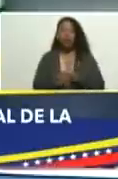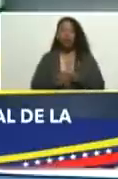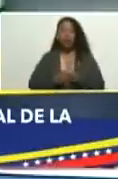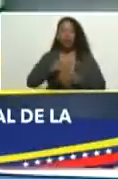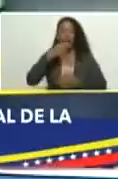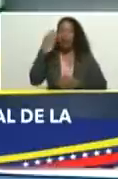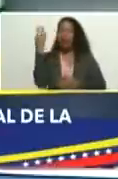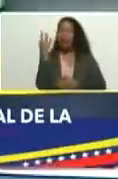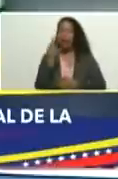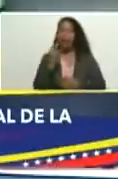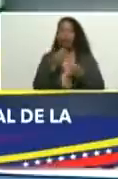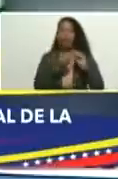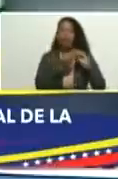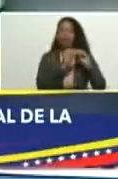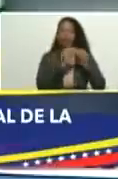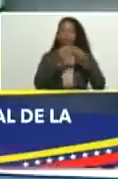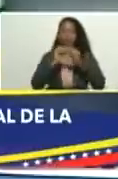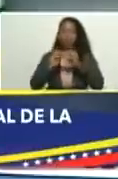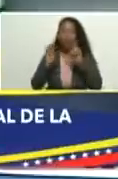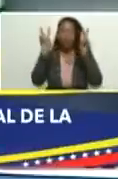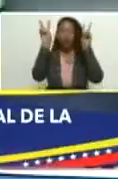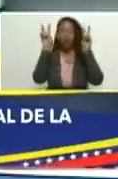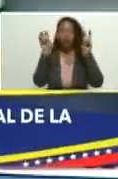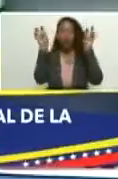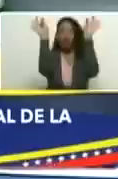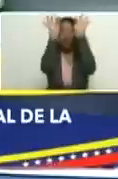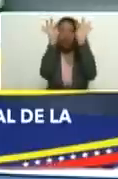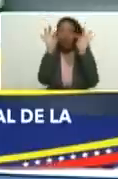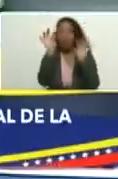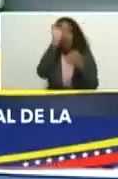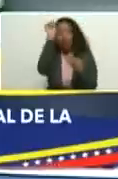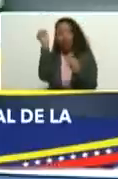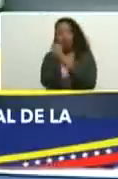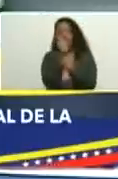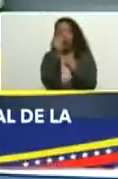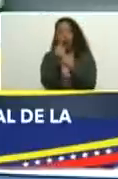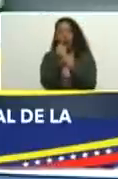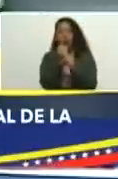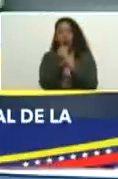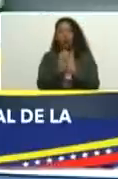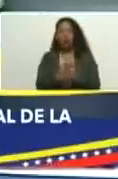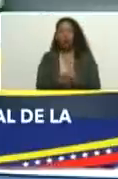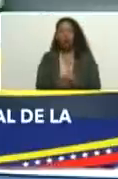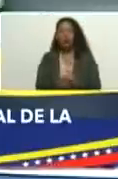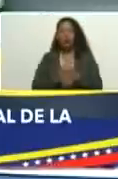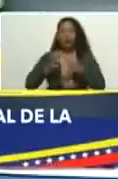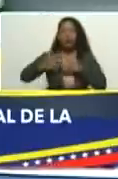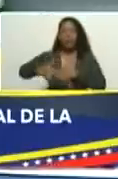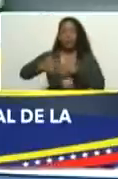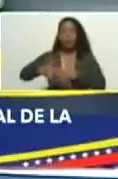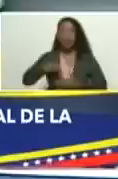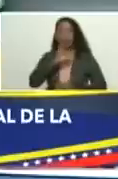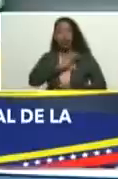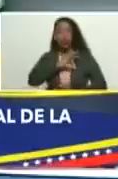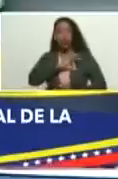verdaderos y nuevos modelos de gestión empresarial socialista,